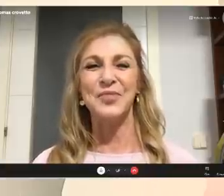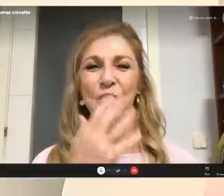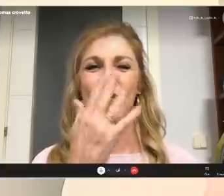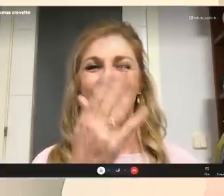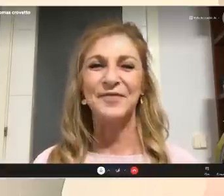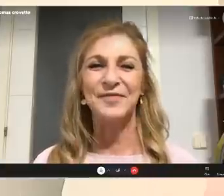besito. Gracias.